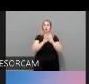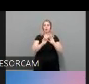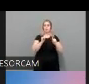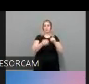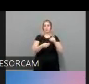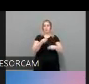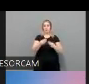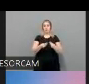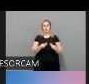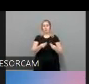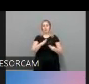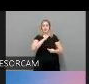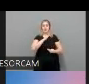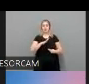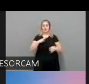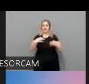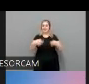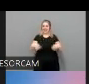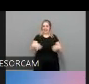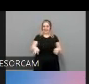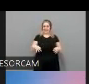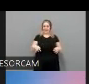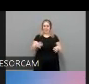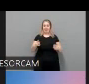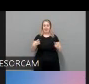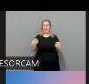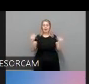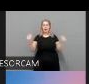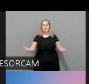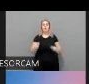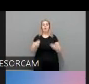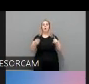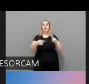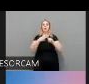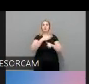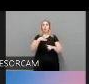de momento sencillo, y necesitamos mejorarlo para expresar lo que